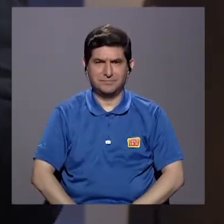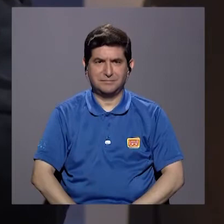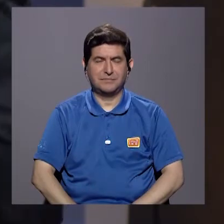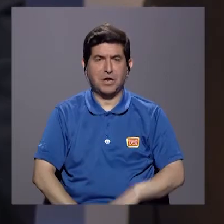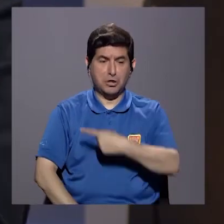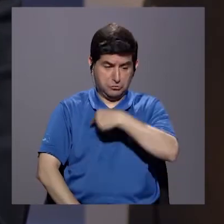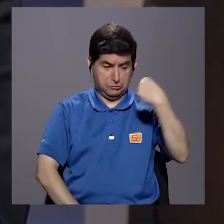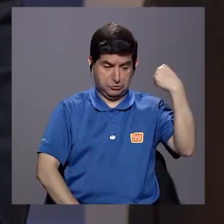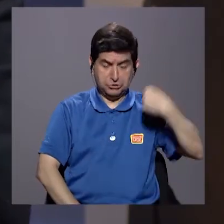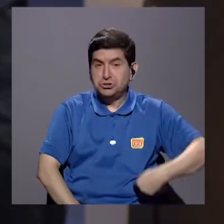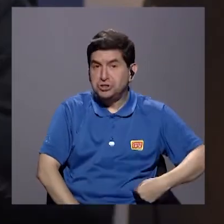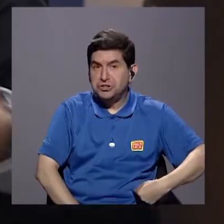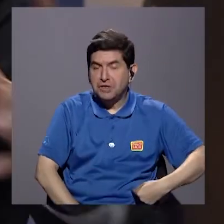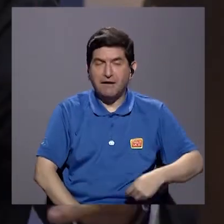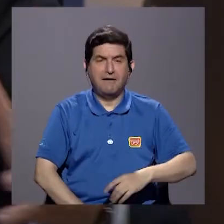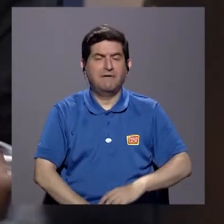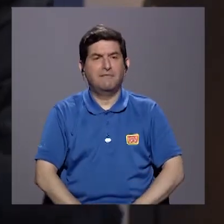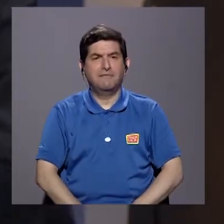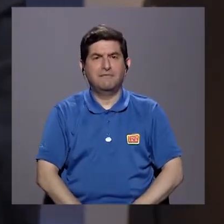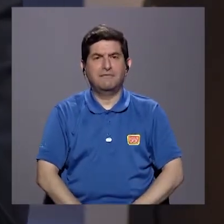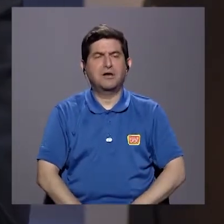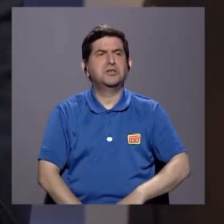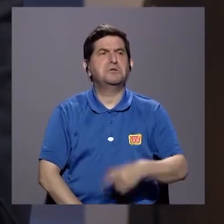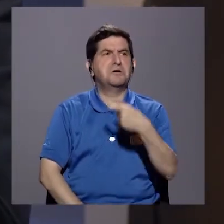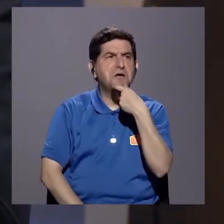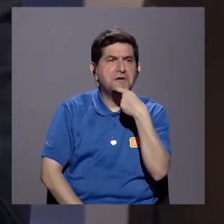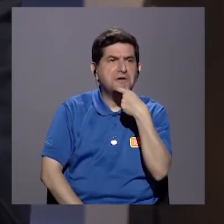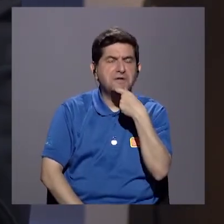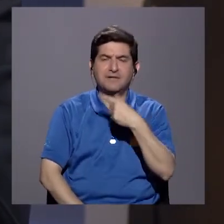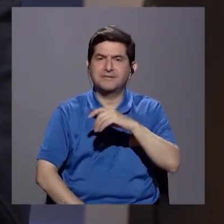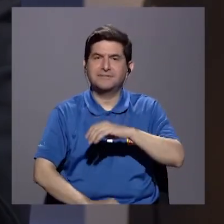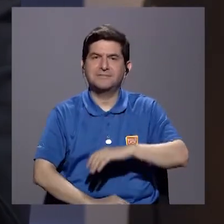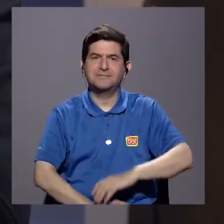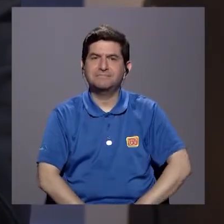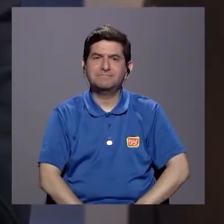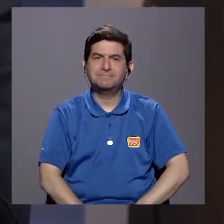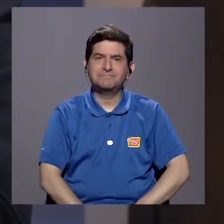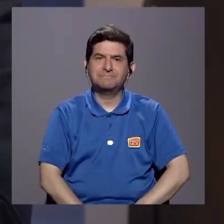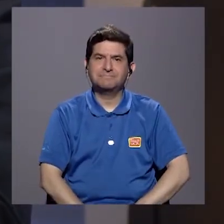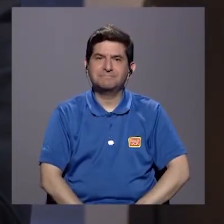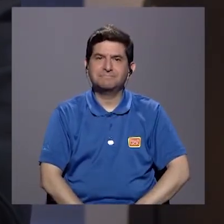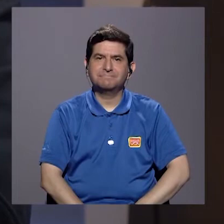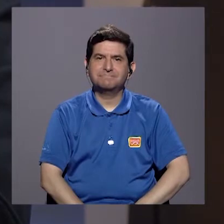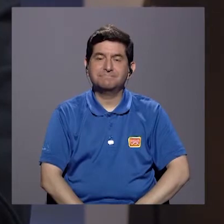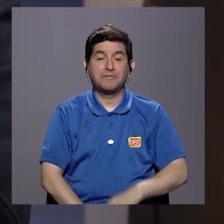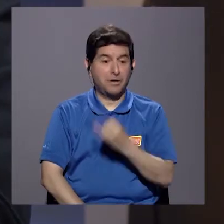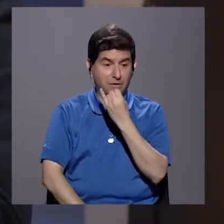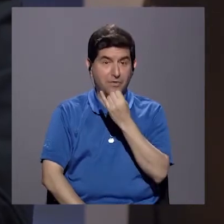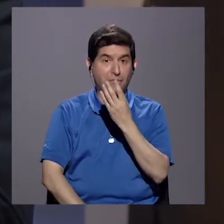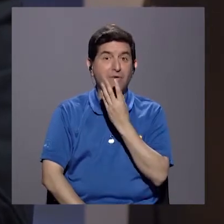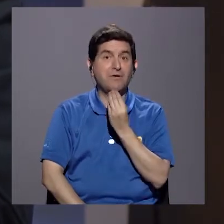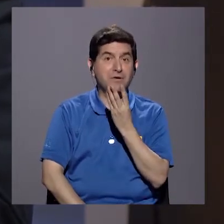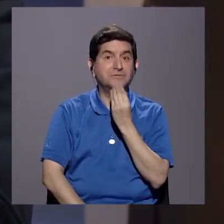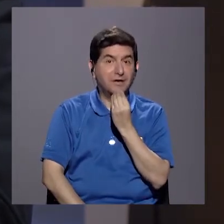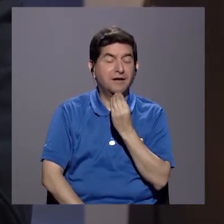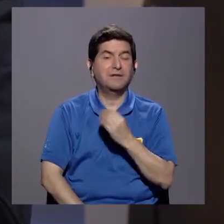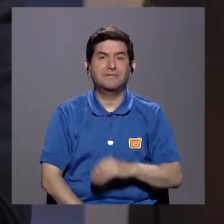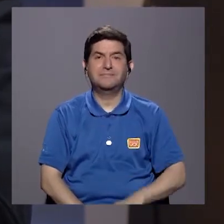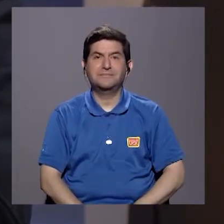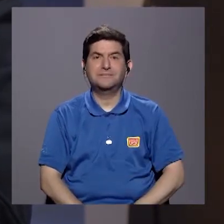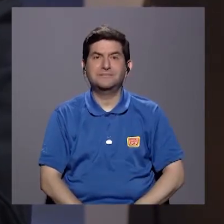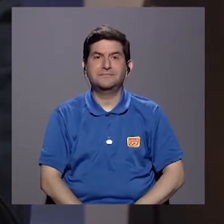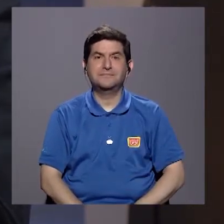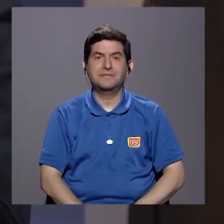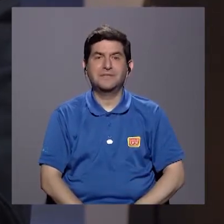en China y de Inglaterra, es decir, con Israel, por ejemplo.